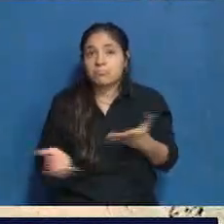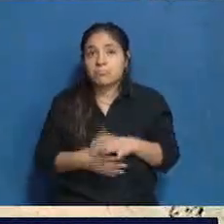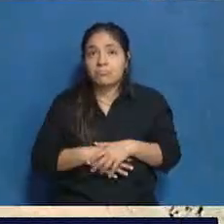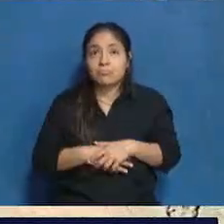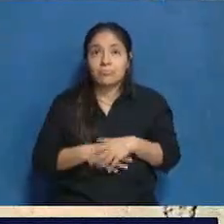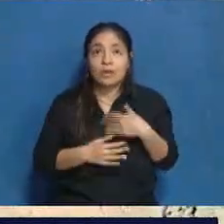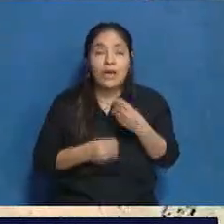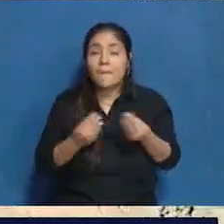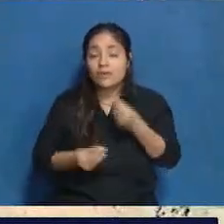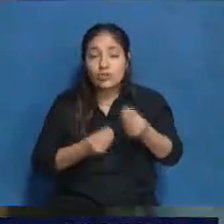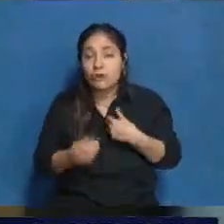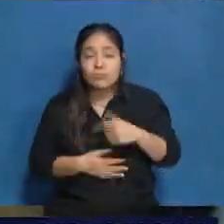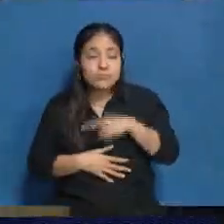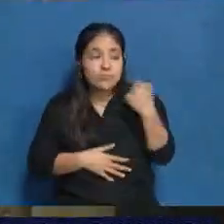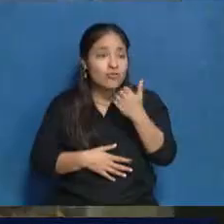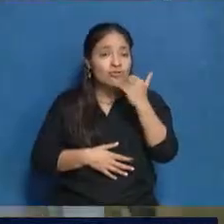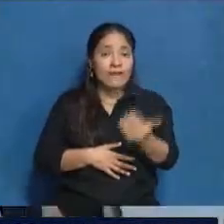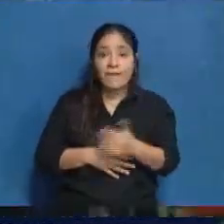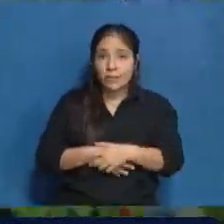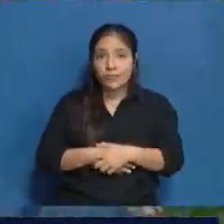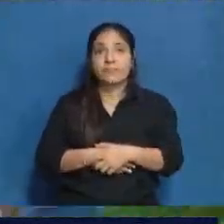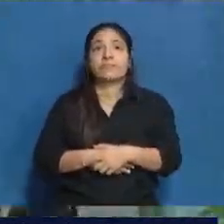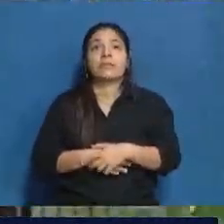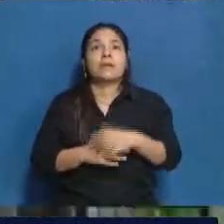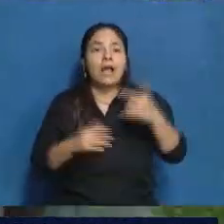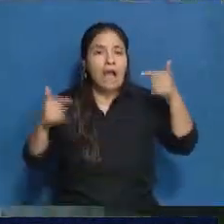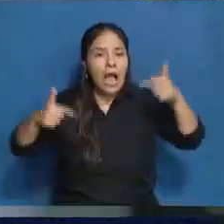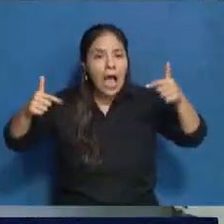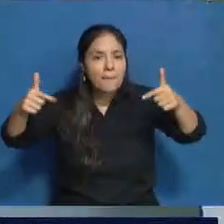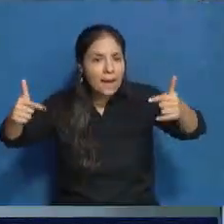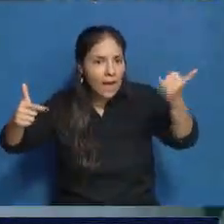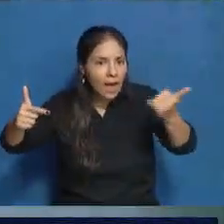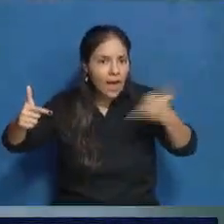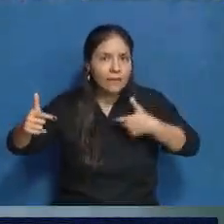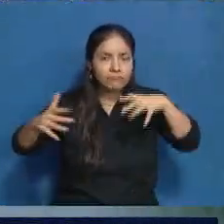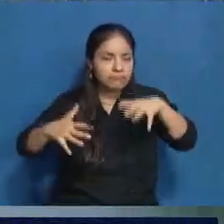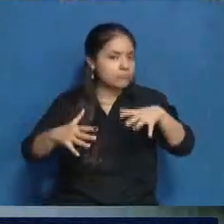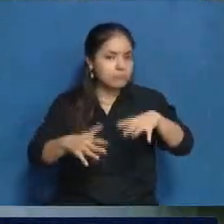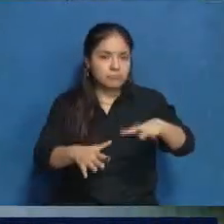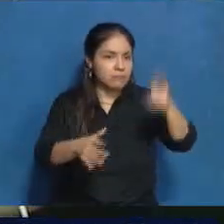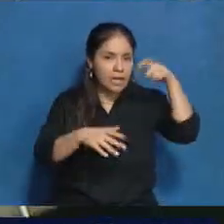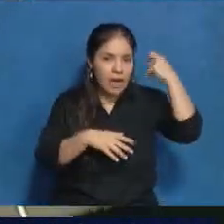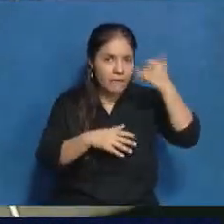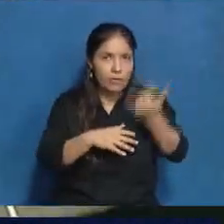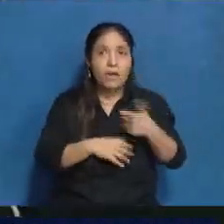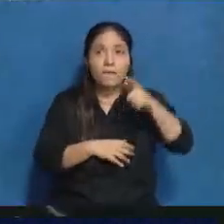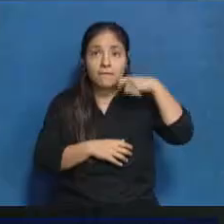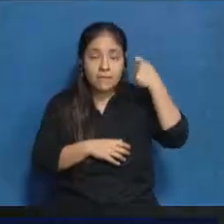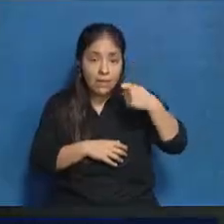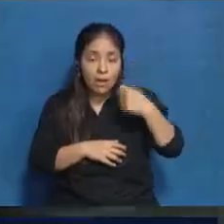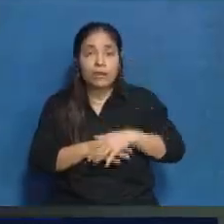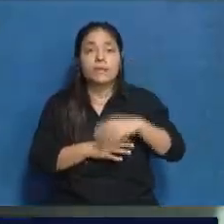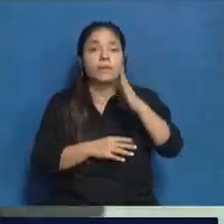sucedido los hechos, porque no sabemos nada. Todo el hecho quedó registrado por las cámaras de seguridad de las viviendas de la zona. En los videos se observa a